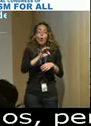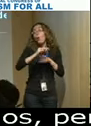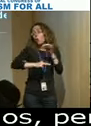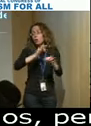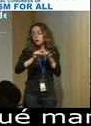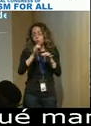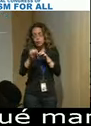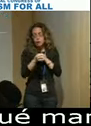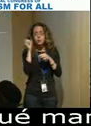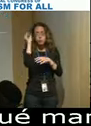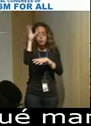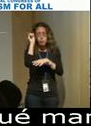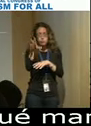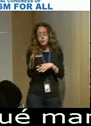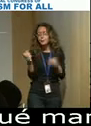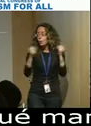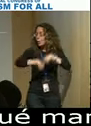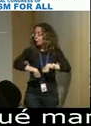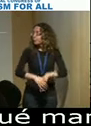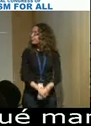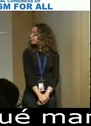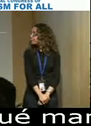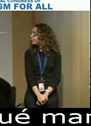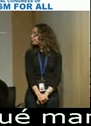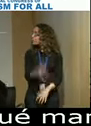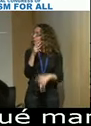¿de acuerdo? A ver ahora con cuál me cuadra.